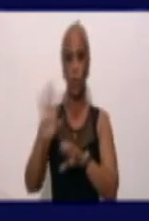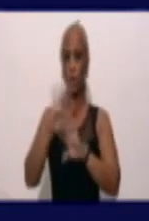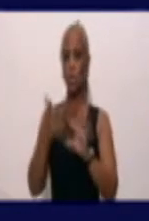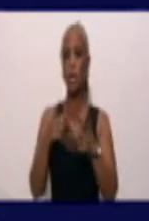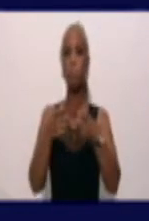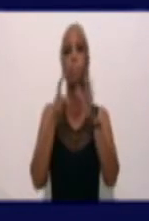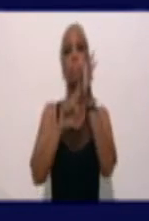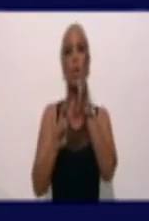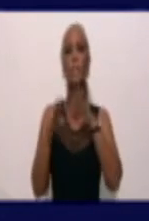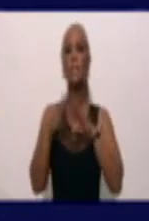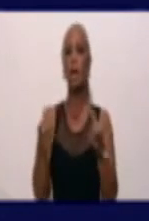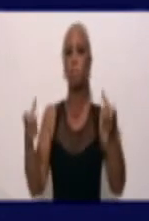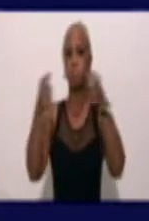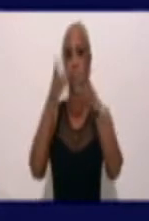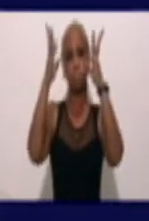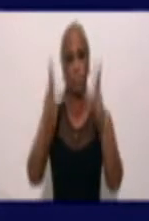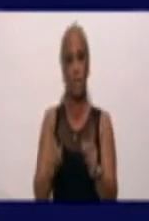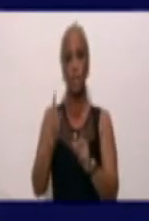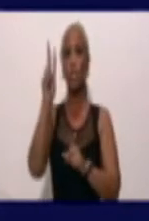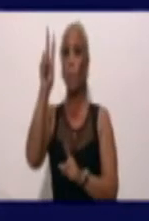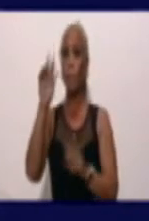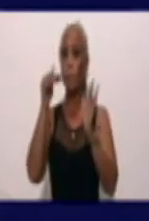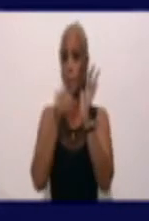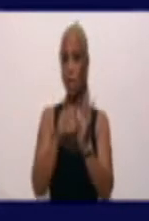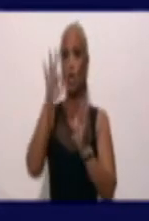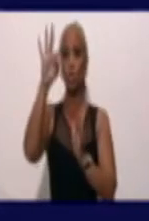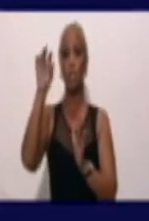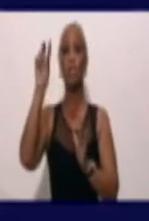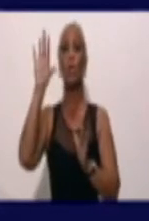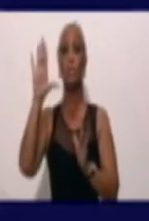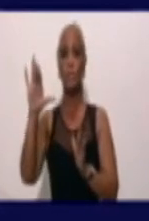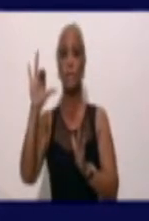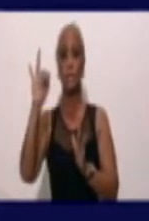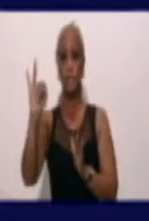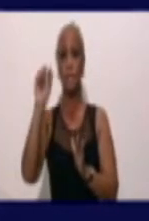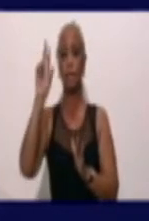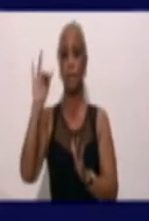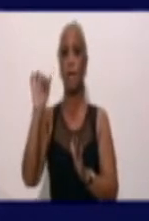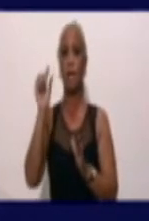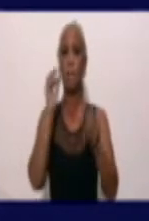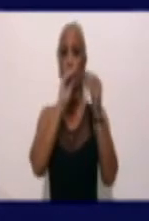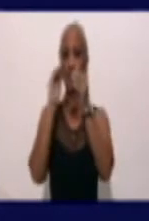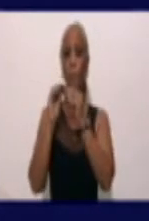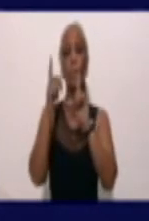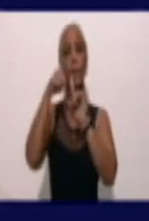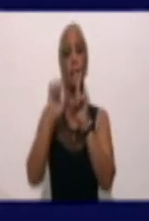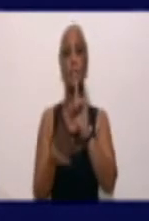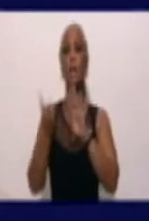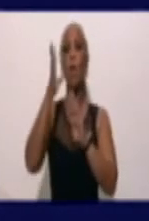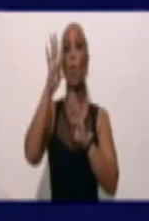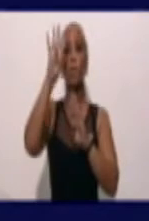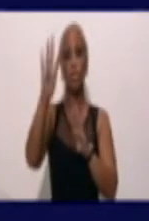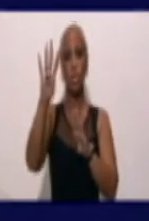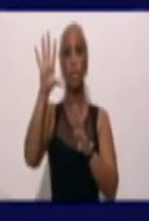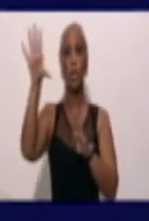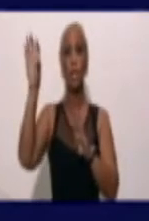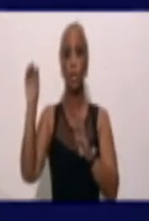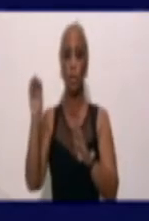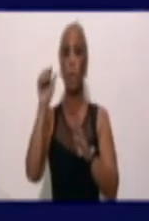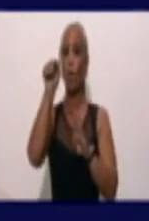días 2.857 casos, para una tasa de incidencia de 349,3. Y